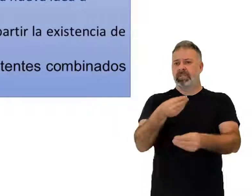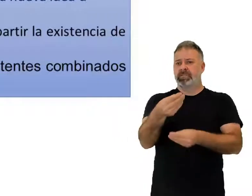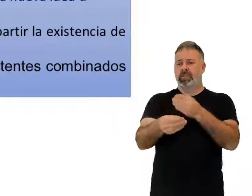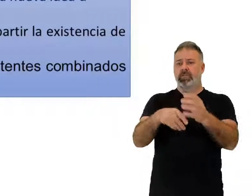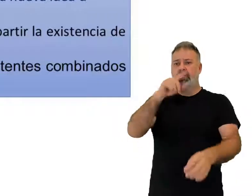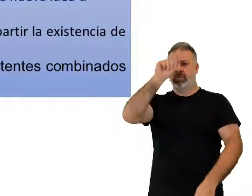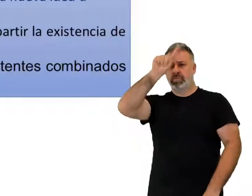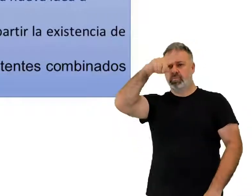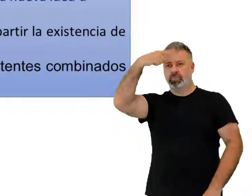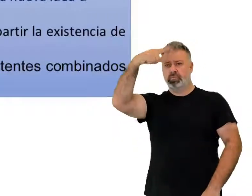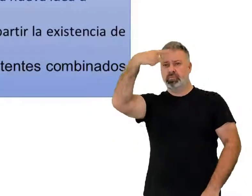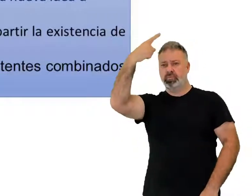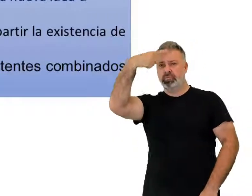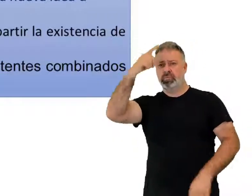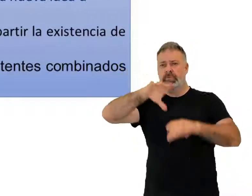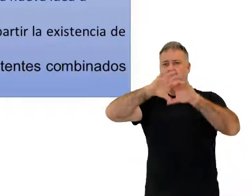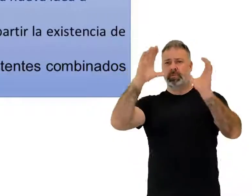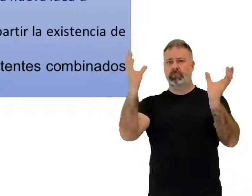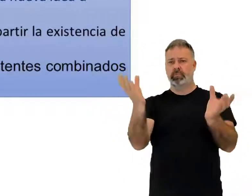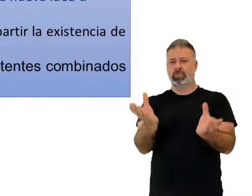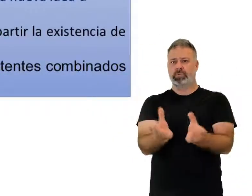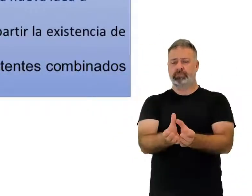en el mundo.